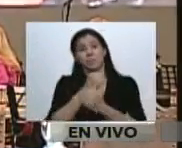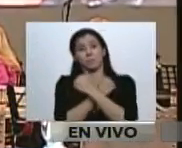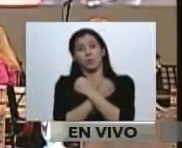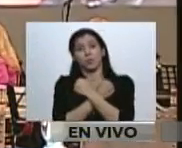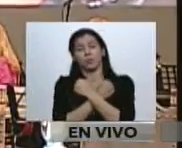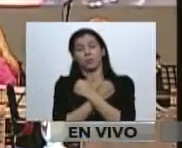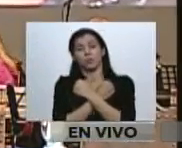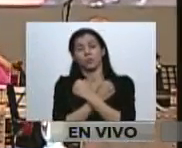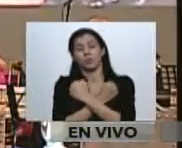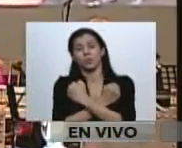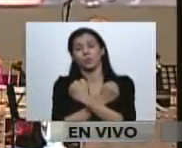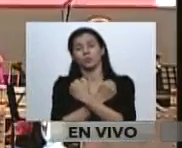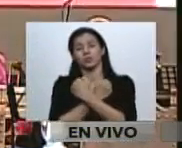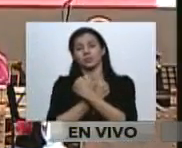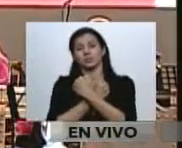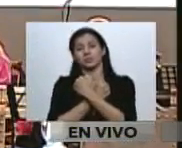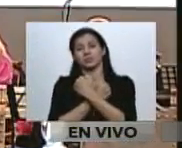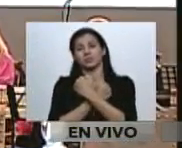y...